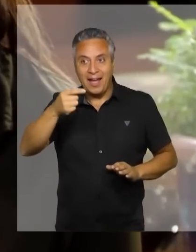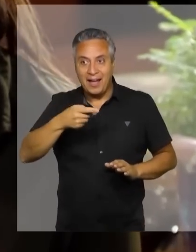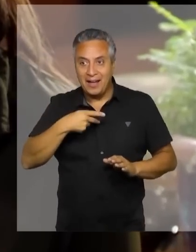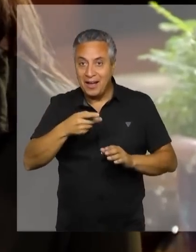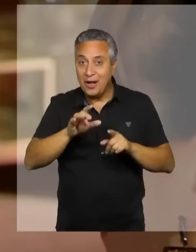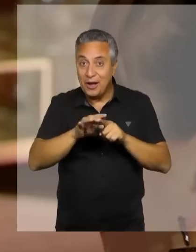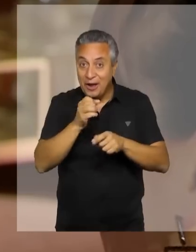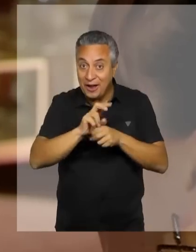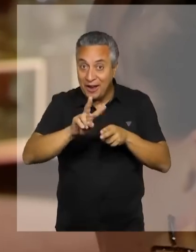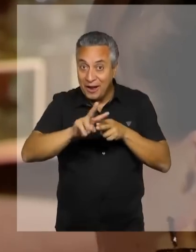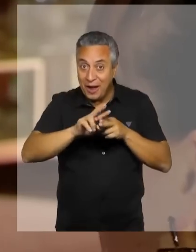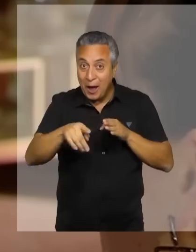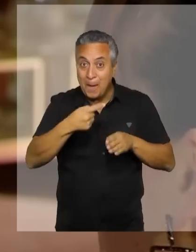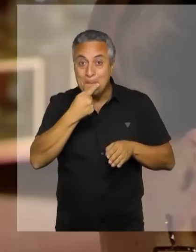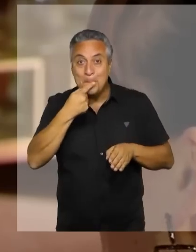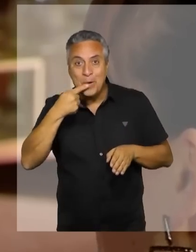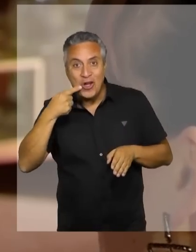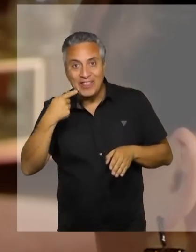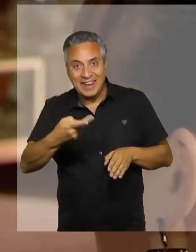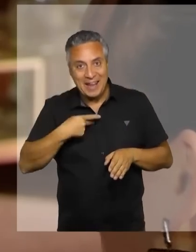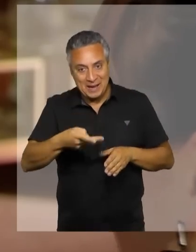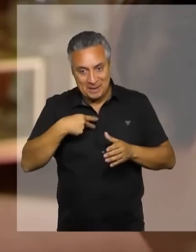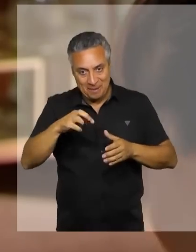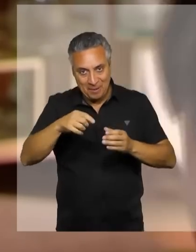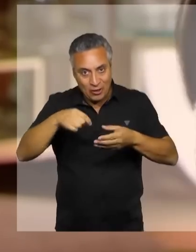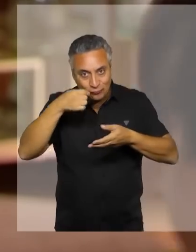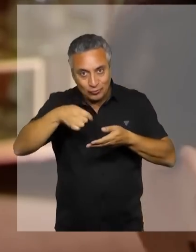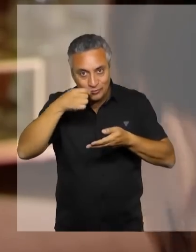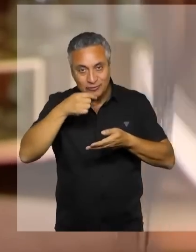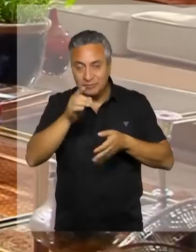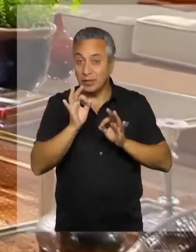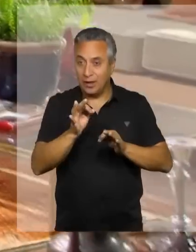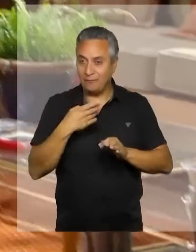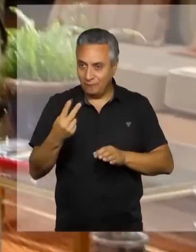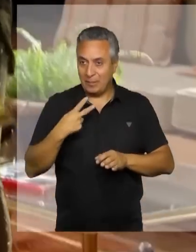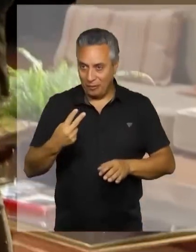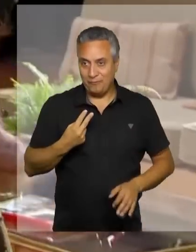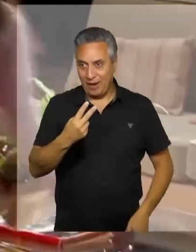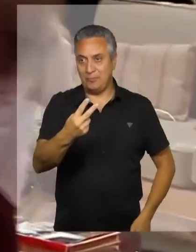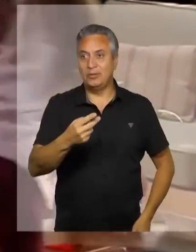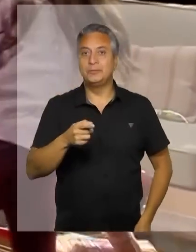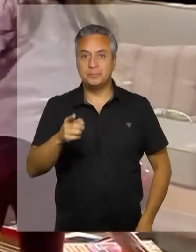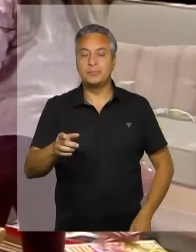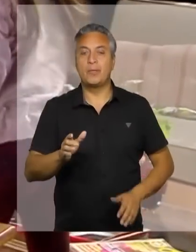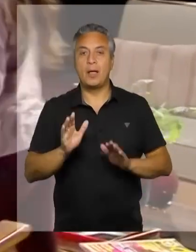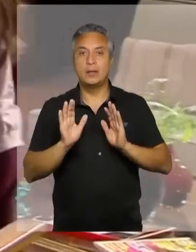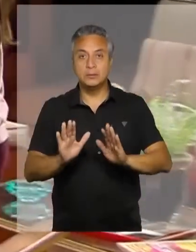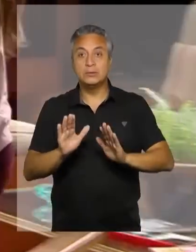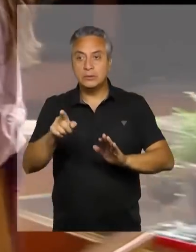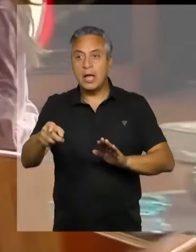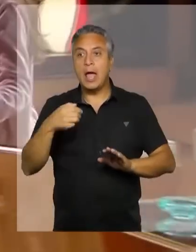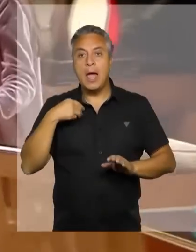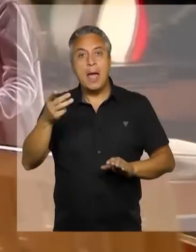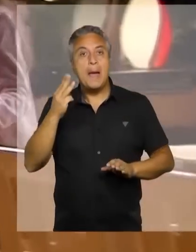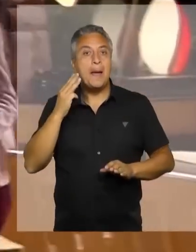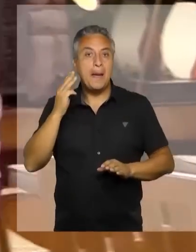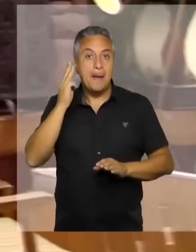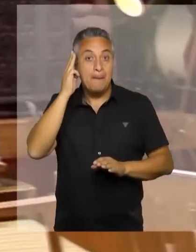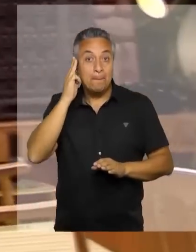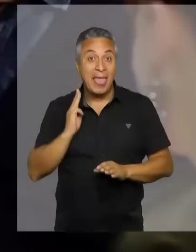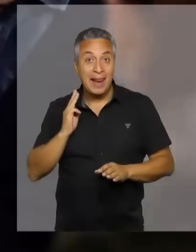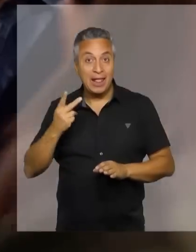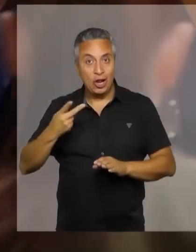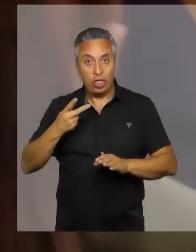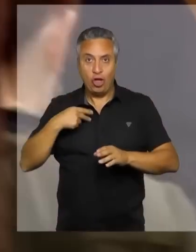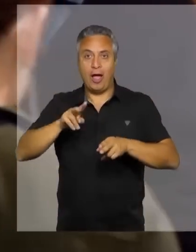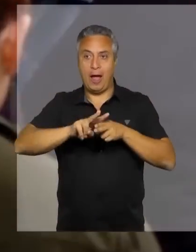papá, porque le conocen los gustos y saben, ¿sí? Ya, vamos. Ya, con la Milly vamos a hacer un postre para Caco.